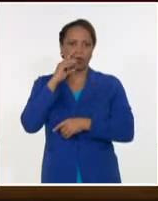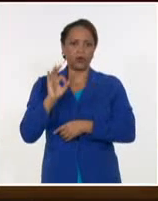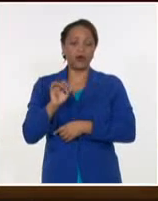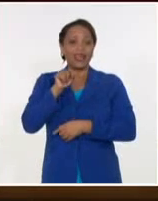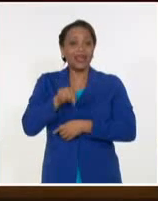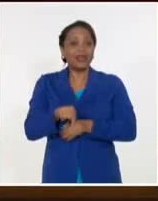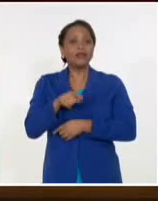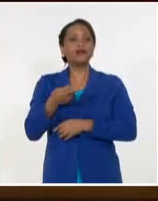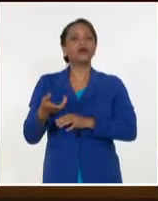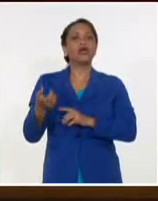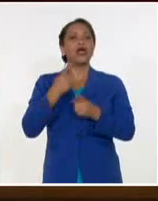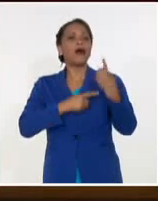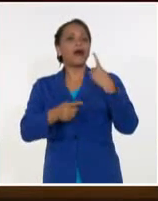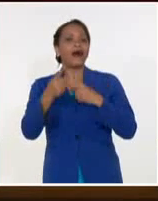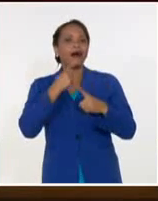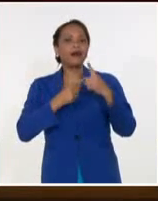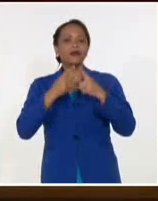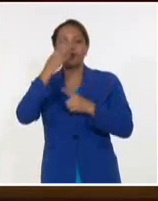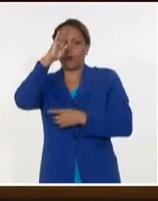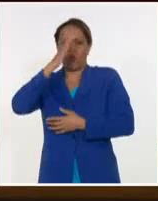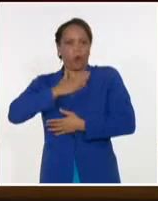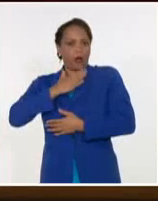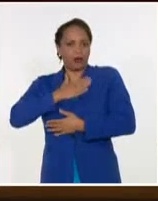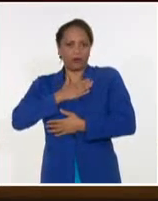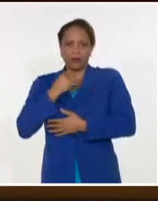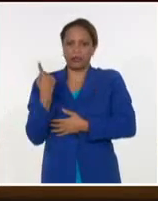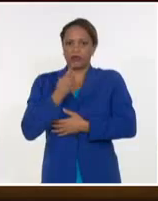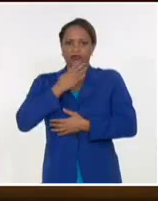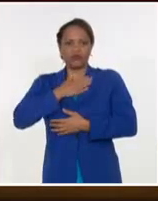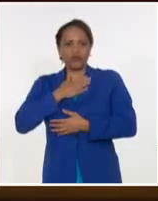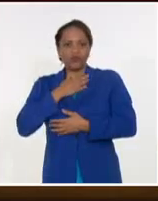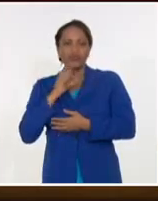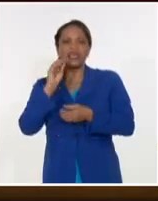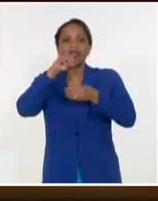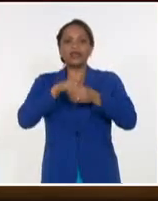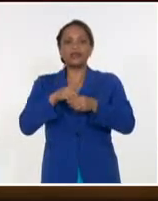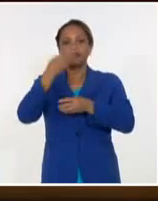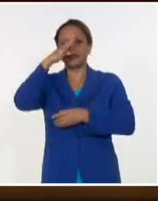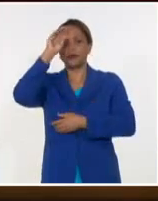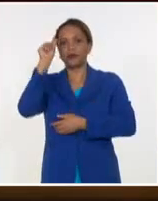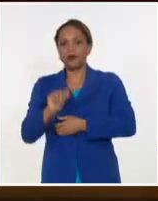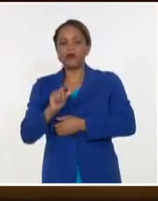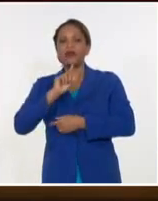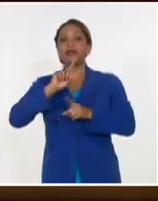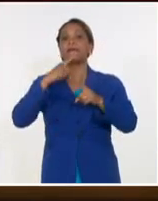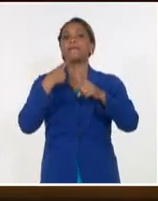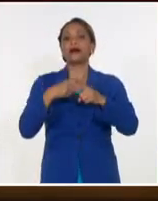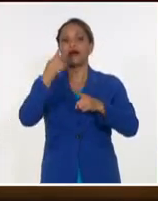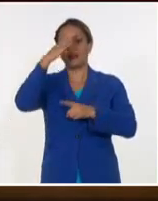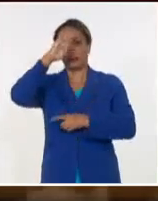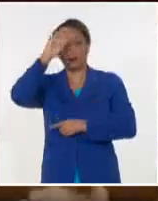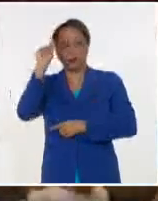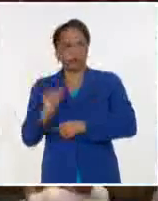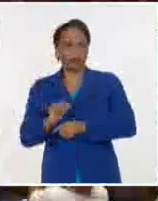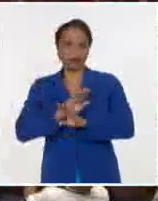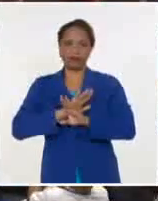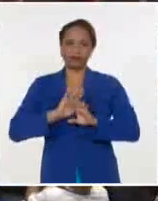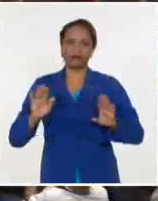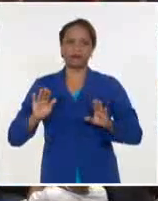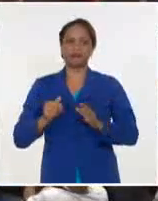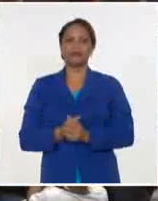ejercicio estrictamente cubano, entre cubanos y para los cubanos.